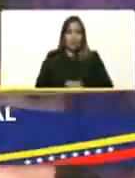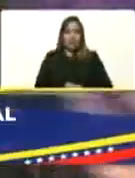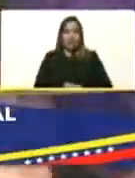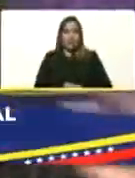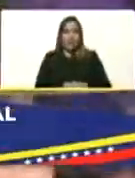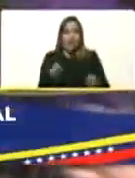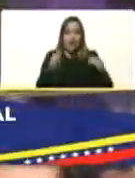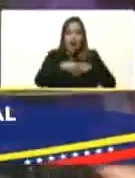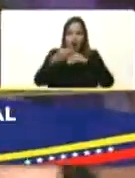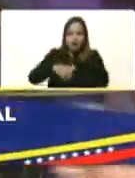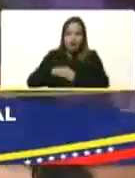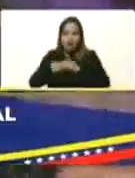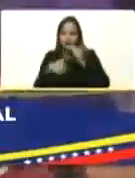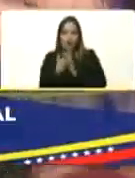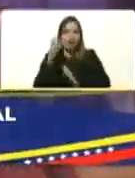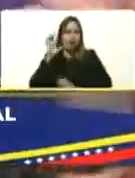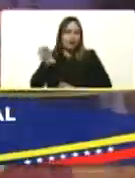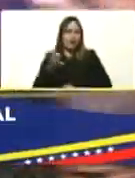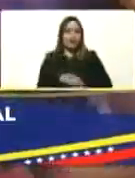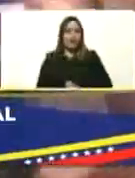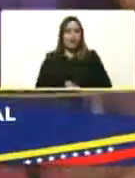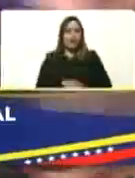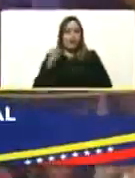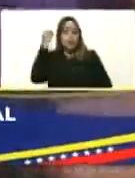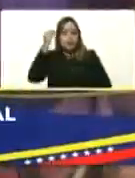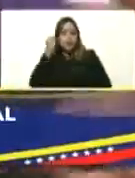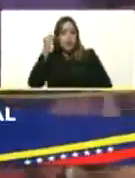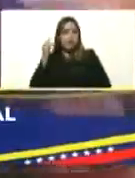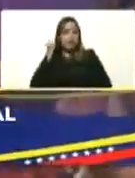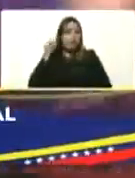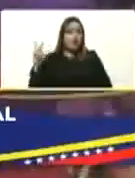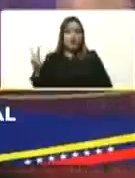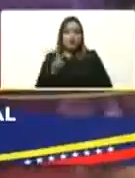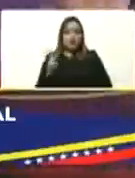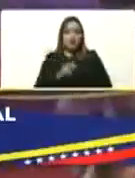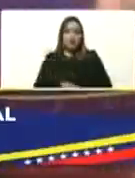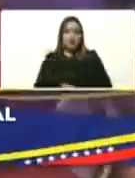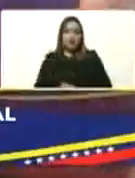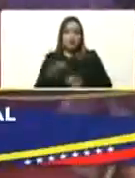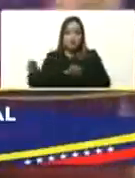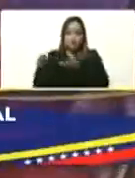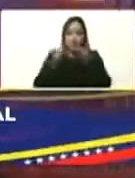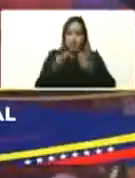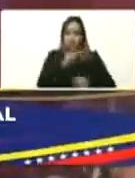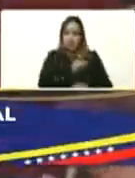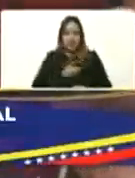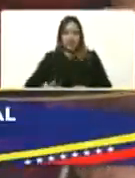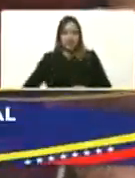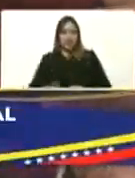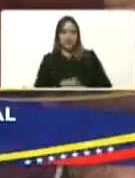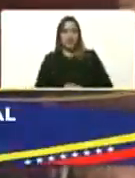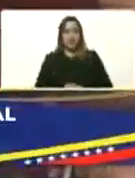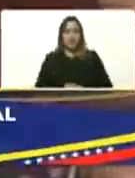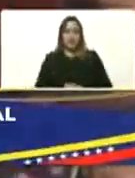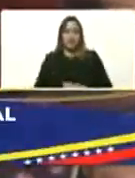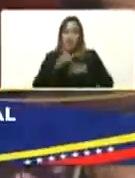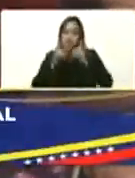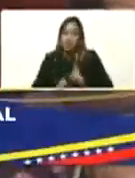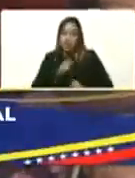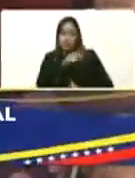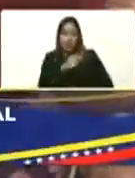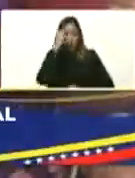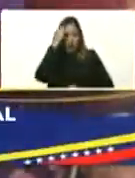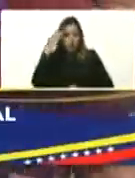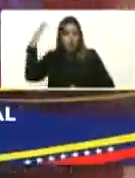todo el país. La opinión de la mujer venezolana en sus manos, presidente. Lo que desea, lo que